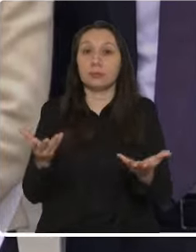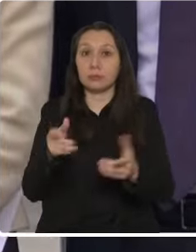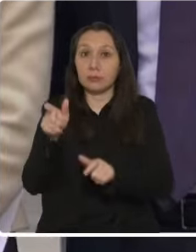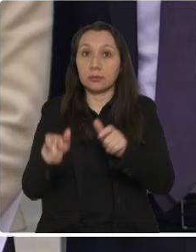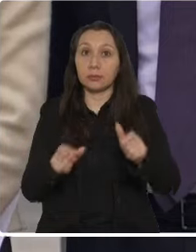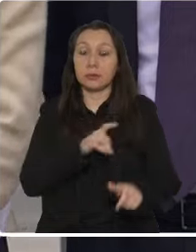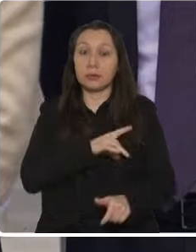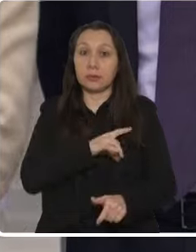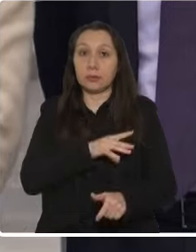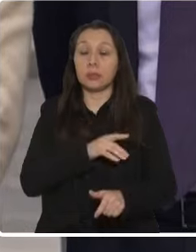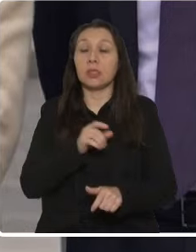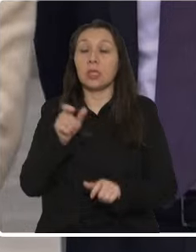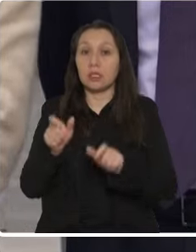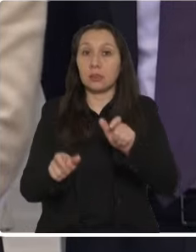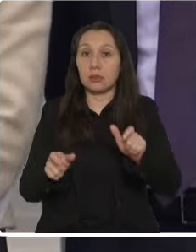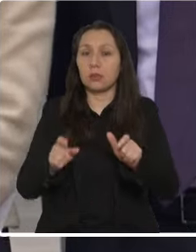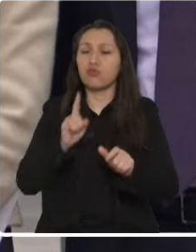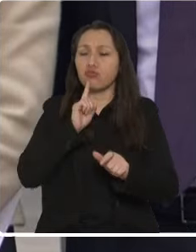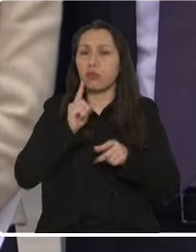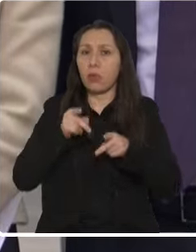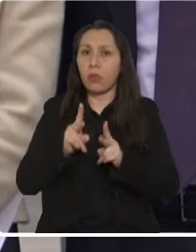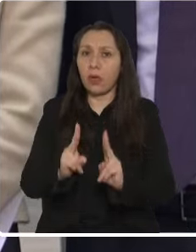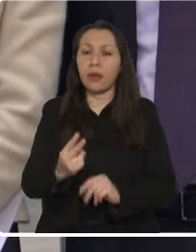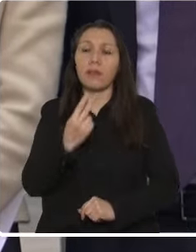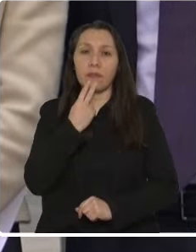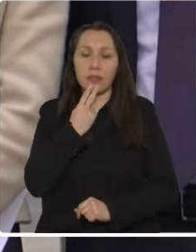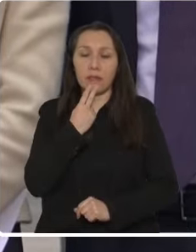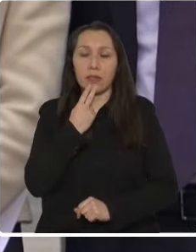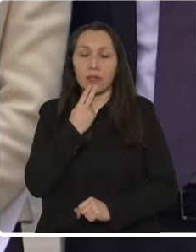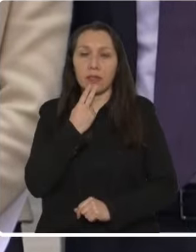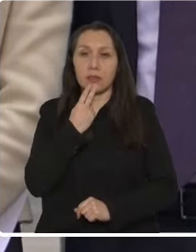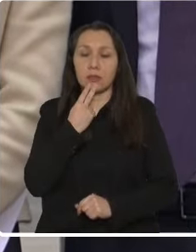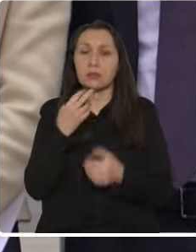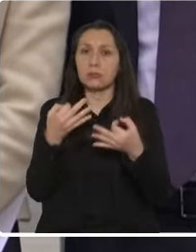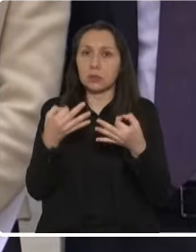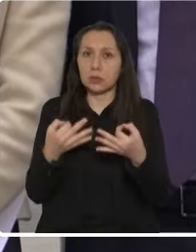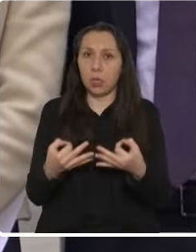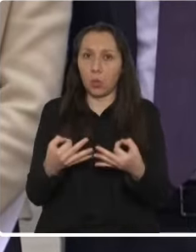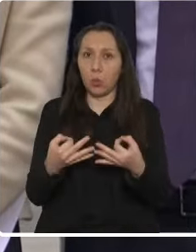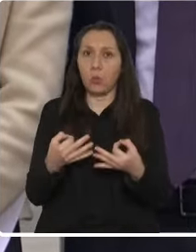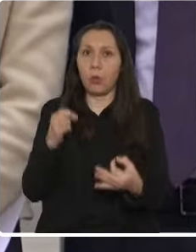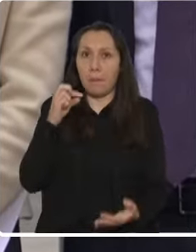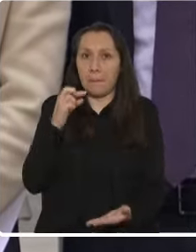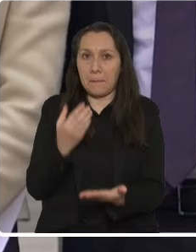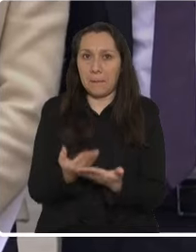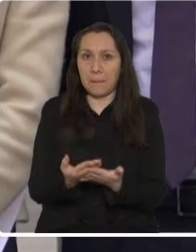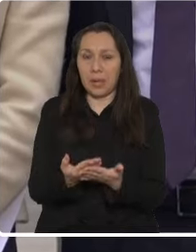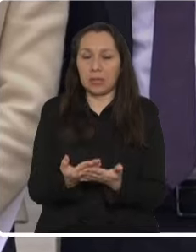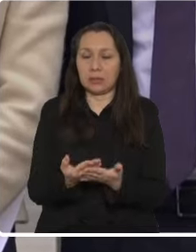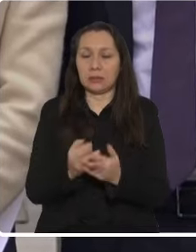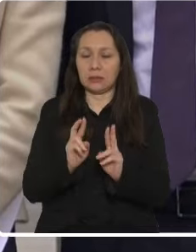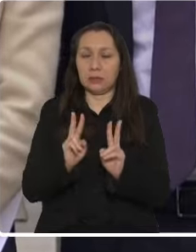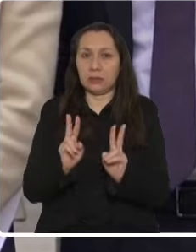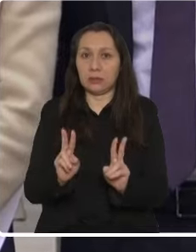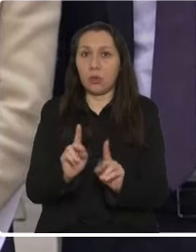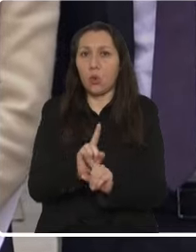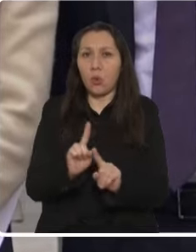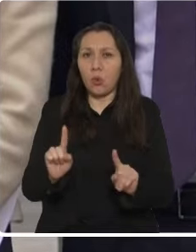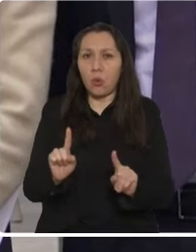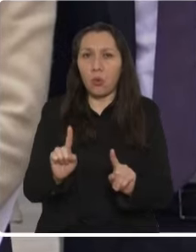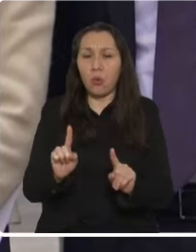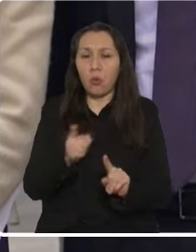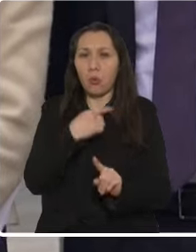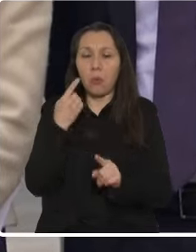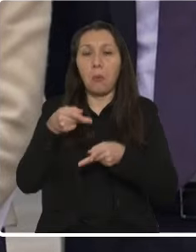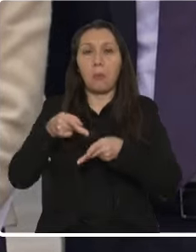compatriotas, los chilenos y chilenas tienen derecho a vivir en seguridad y en paz. Y no